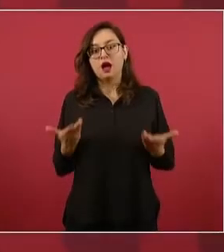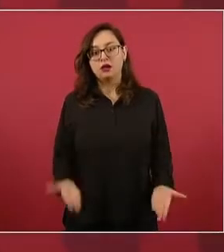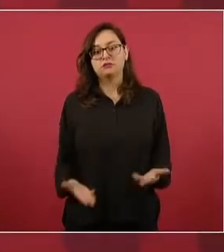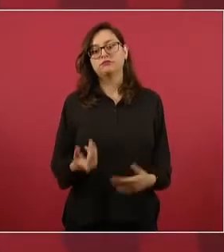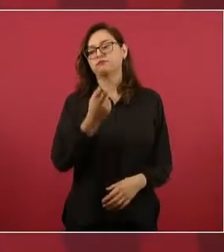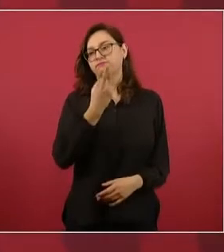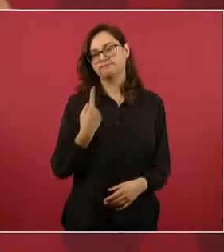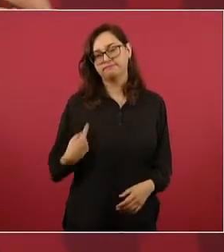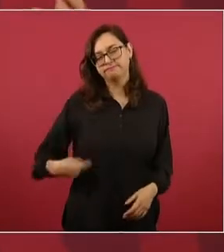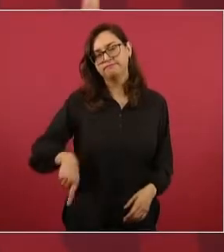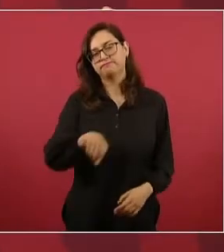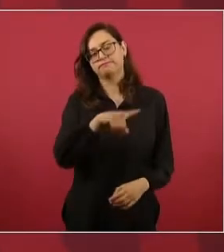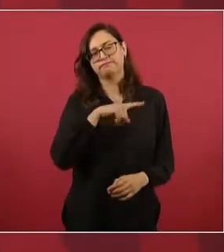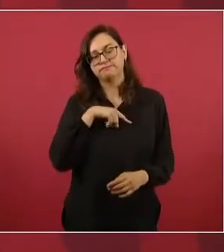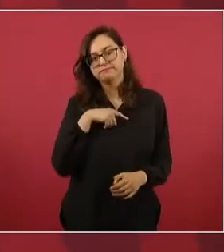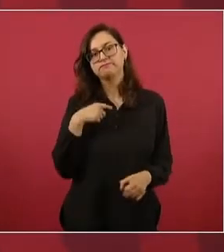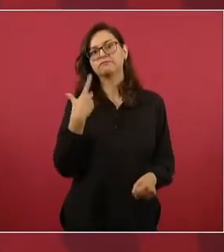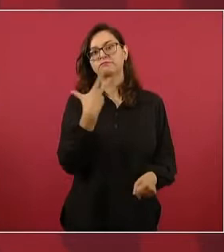mejorando